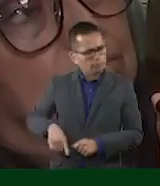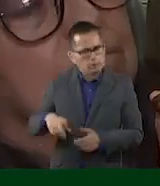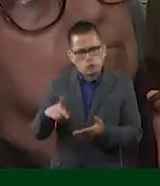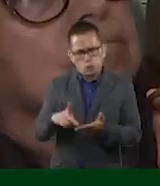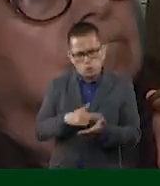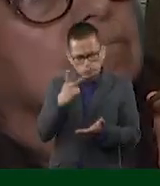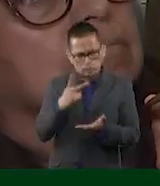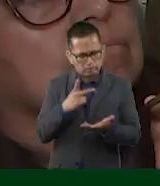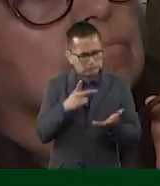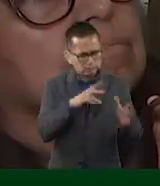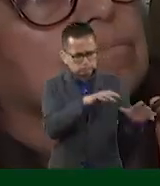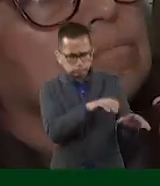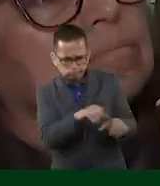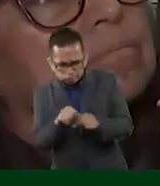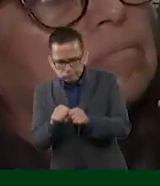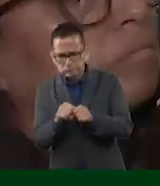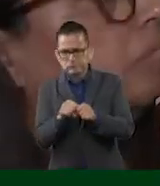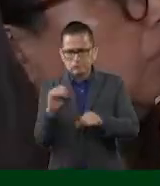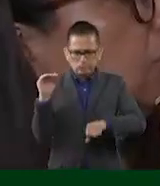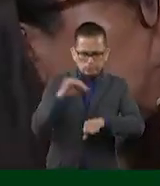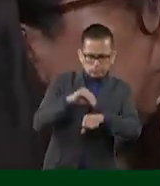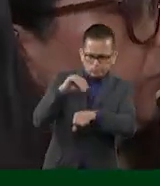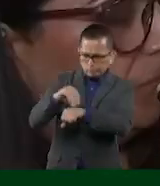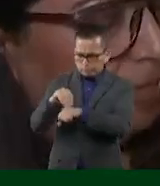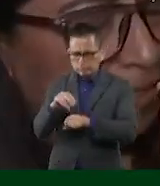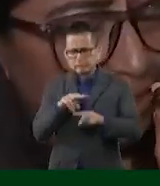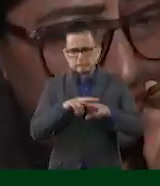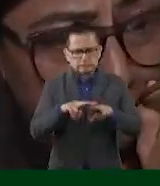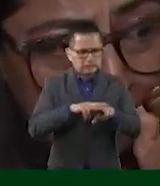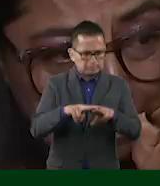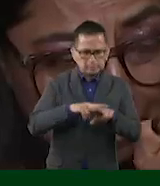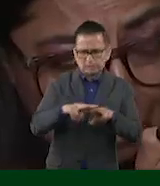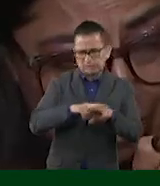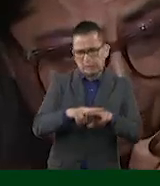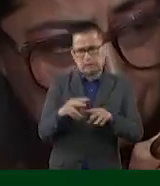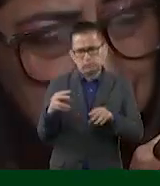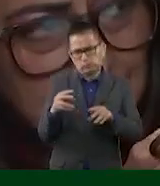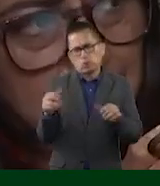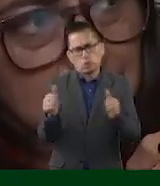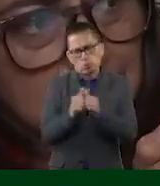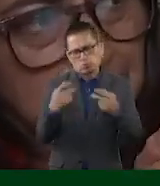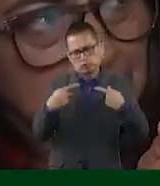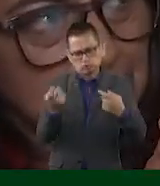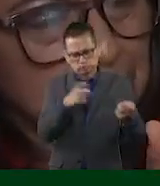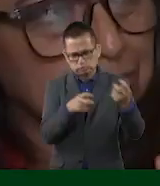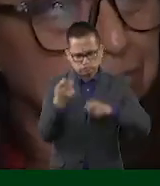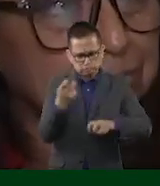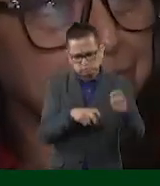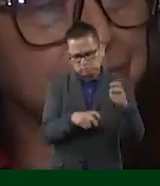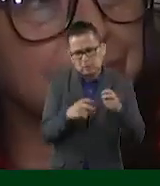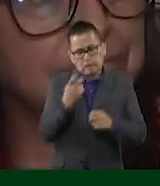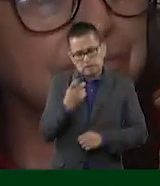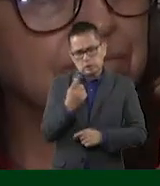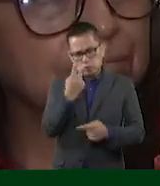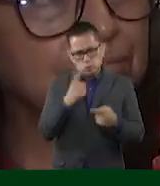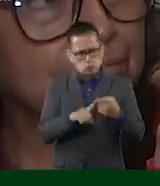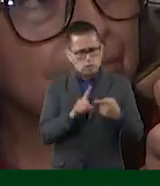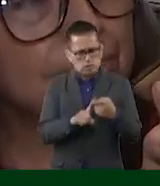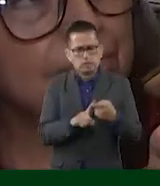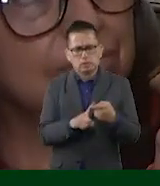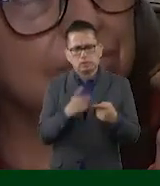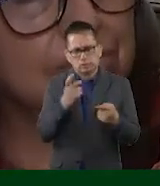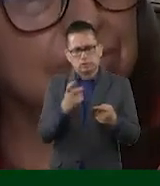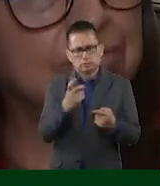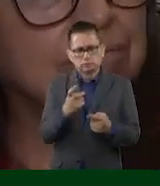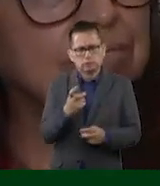recupere la prestación del servicio de trenes a pasajeros. Esa es una, que esa